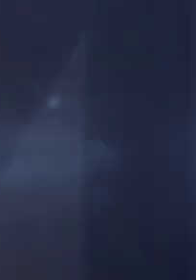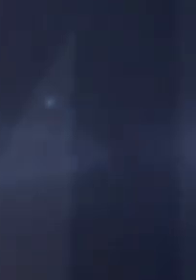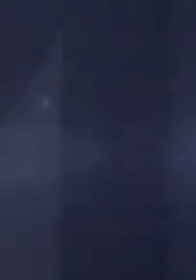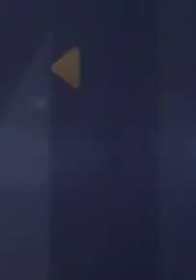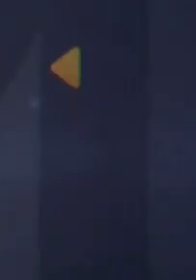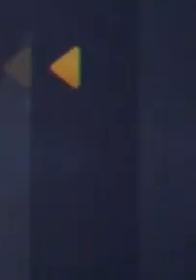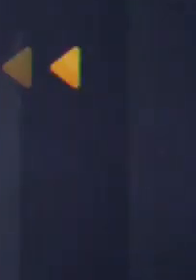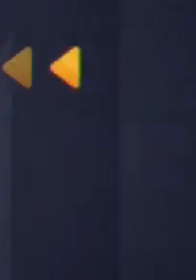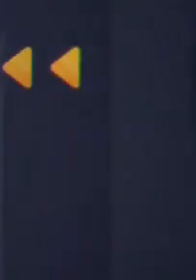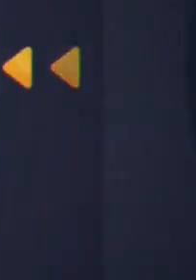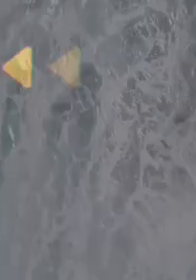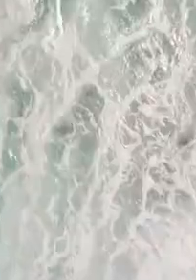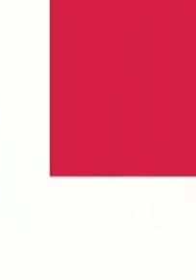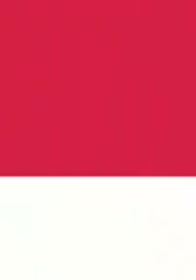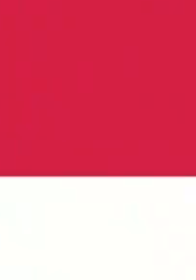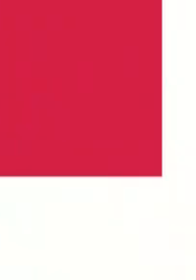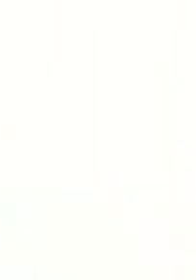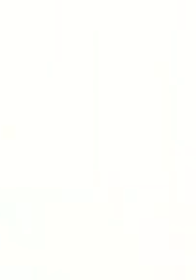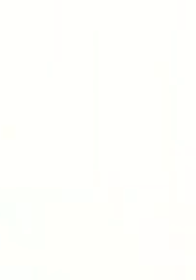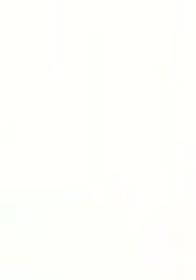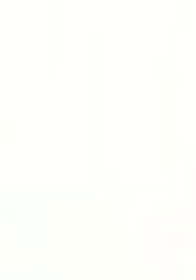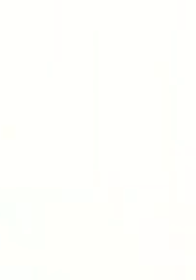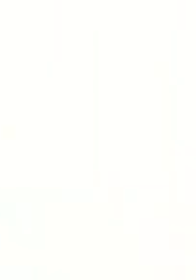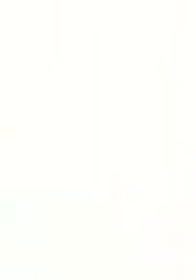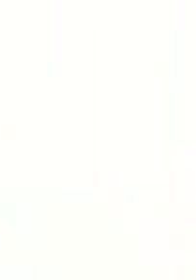Último minuto.